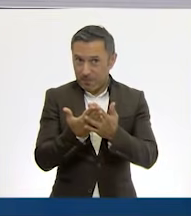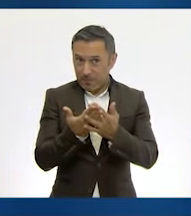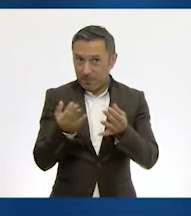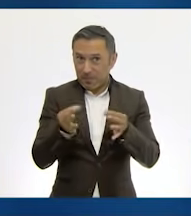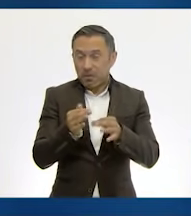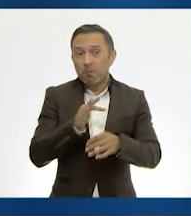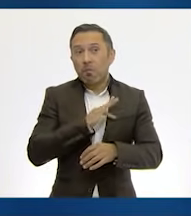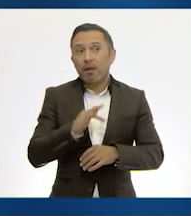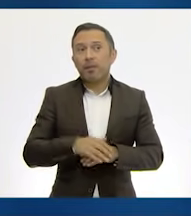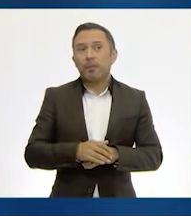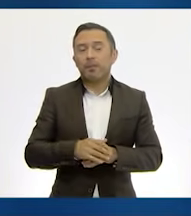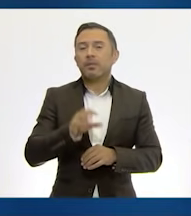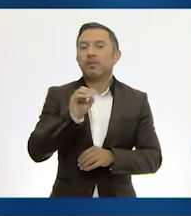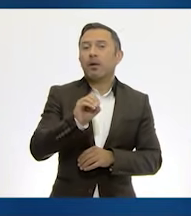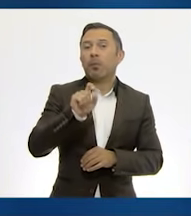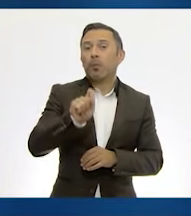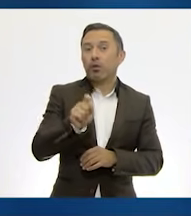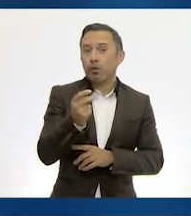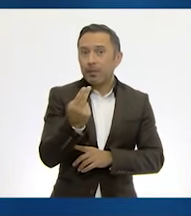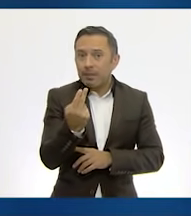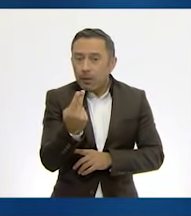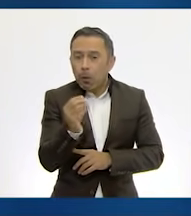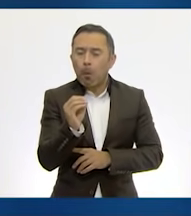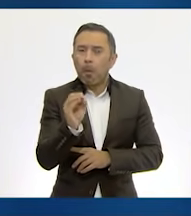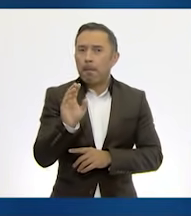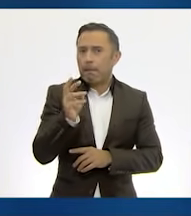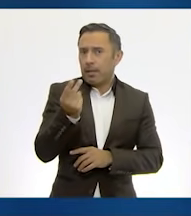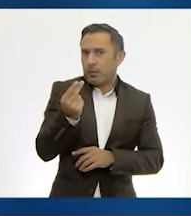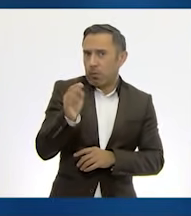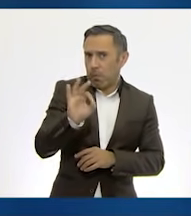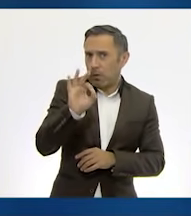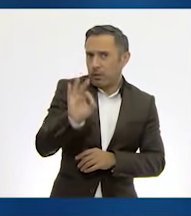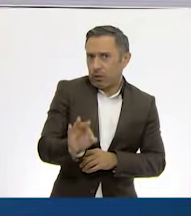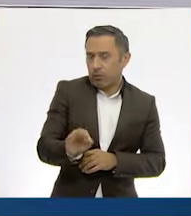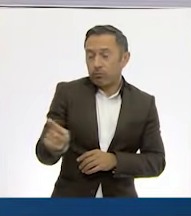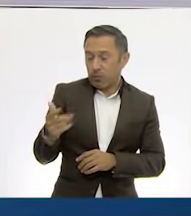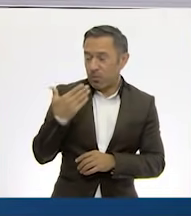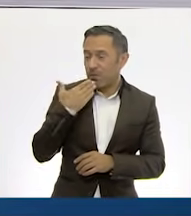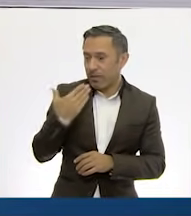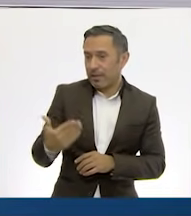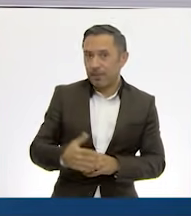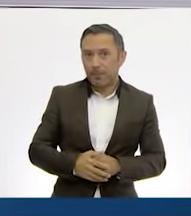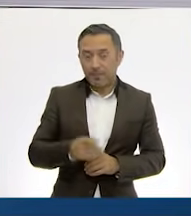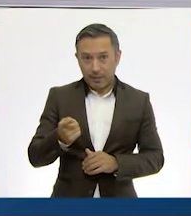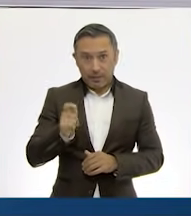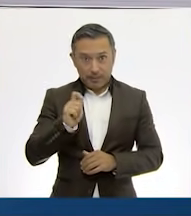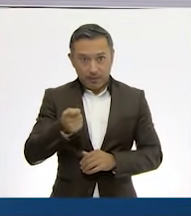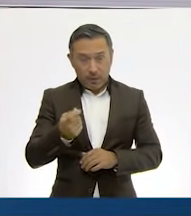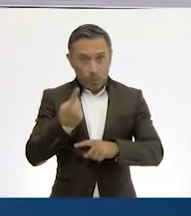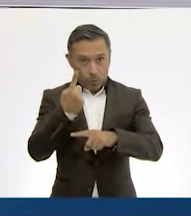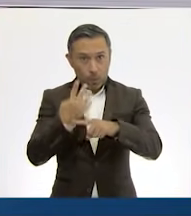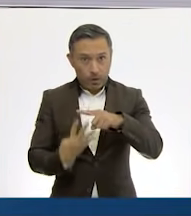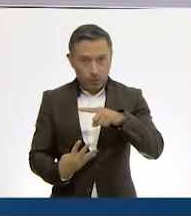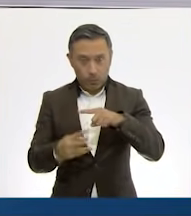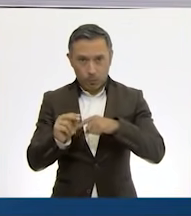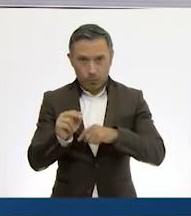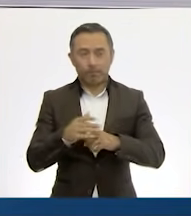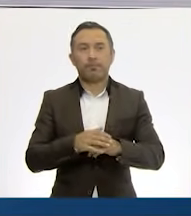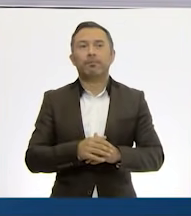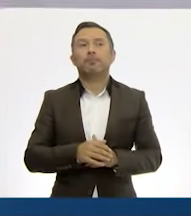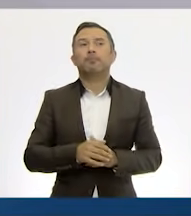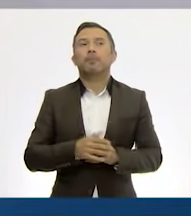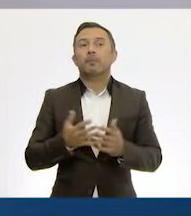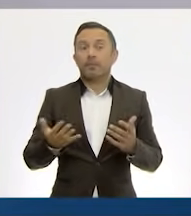tendríamos punto veinticinco o veinticinco por ciento. Muy bien. Y eso ya nos representaría un cuarto, ¿no? Ajá. Entonces,